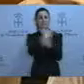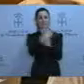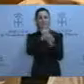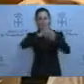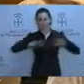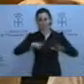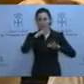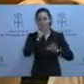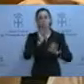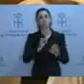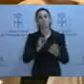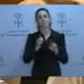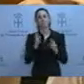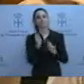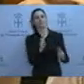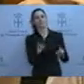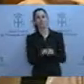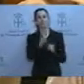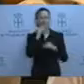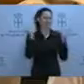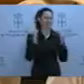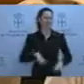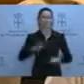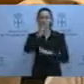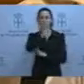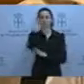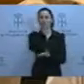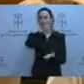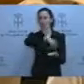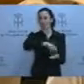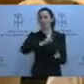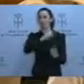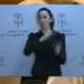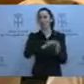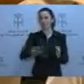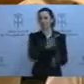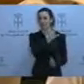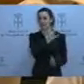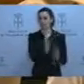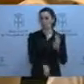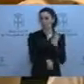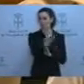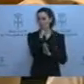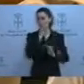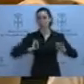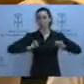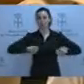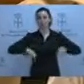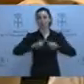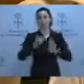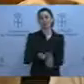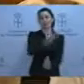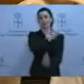pero, mire, yo le voy a decir, la historia de esta fundación empieza en 2005, porque se empieza como una, antes de ser